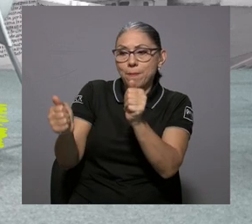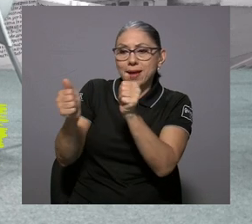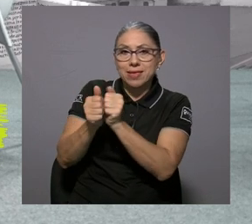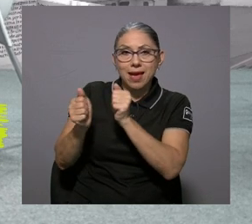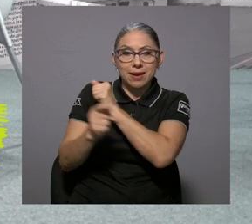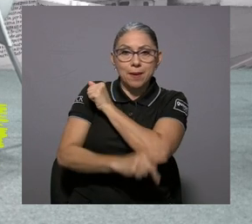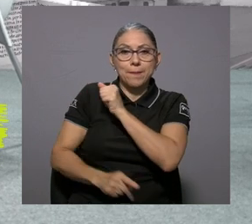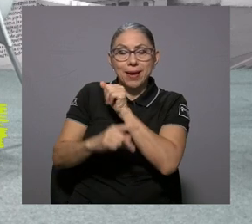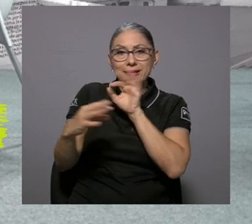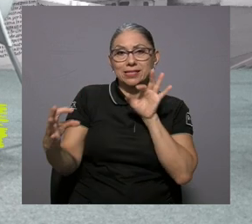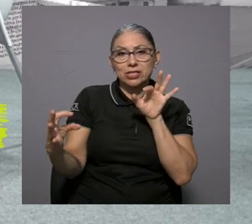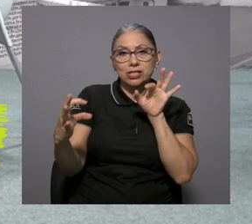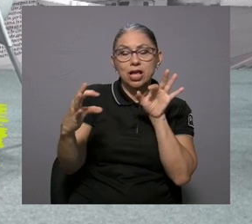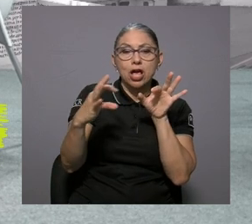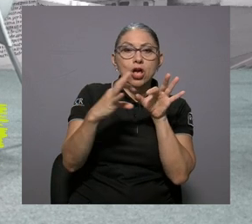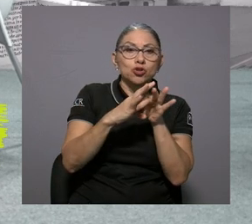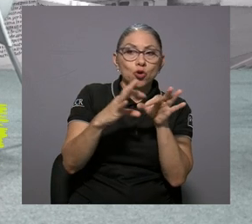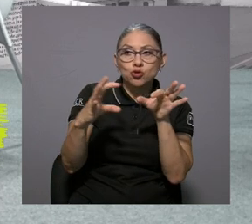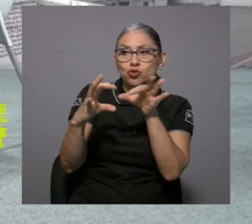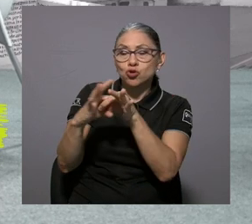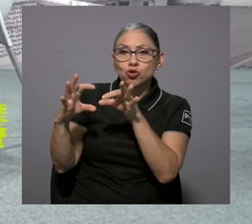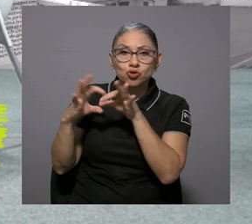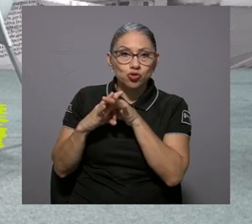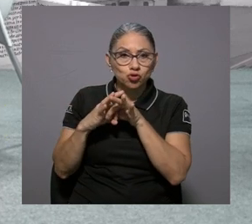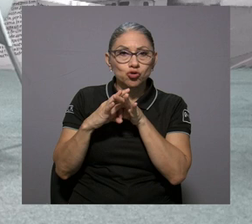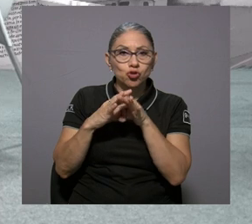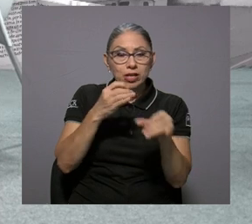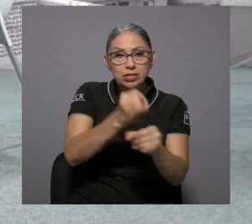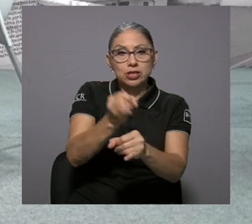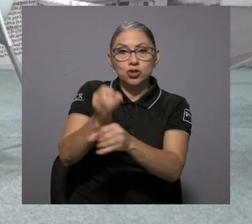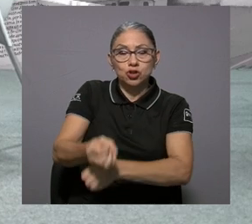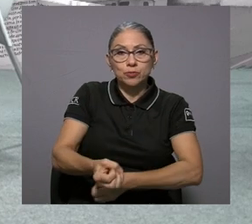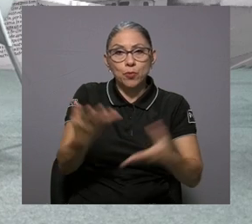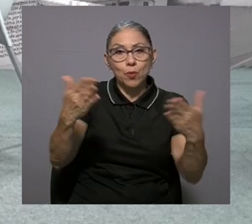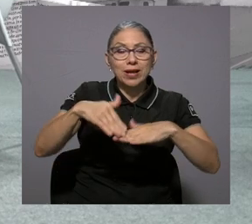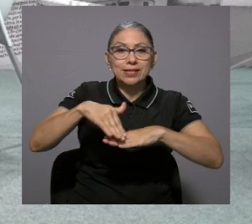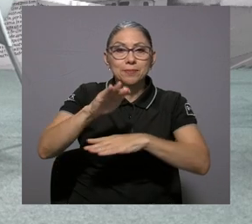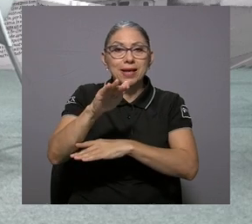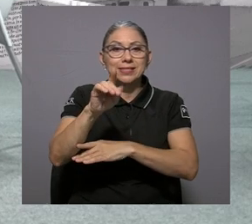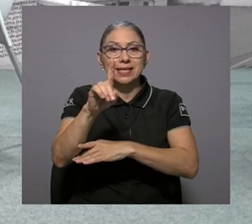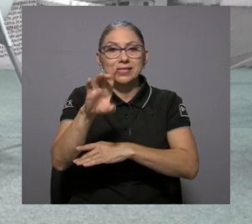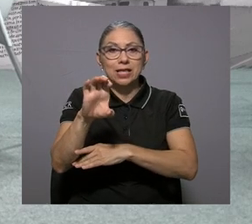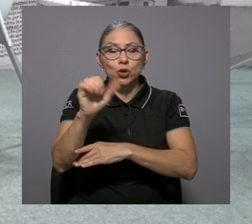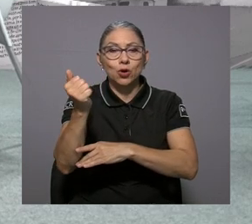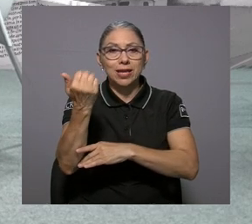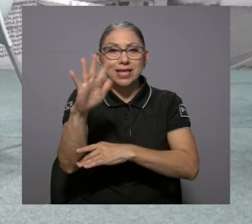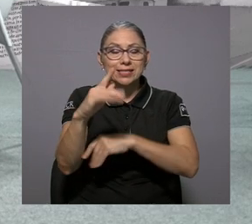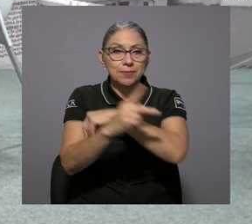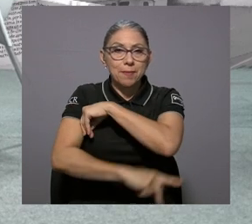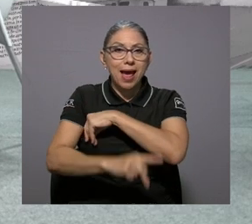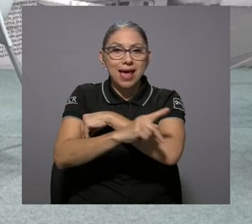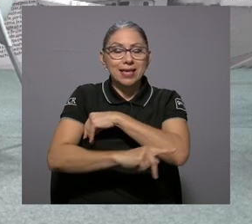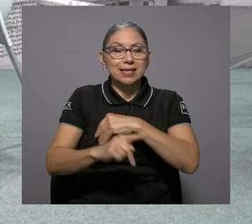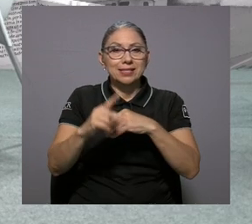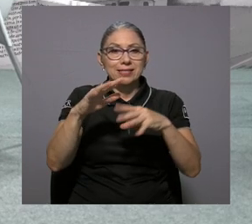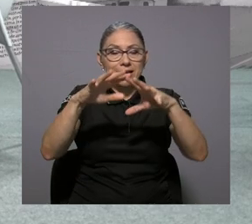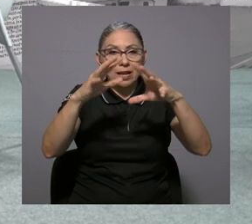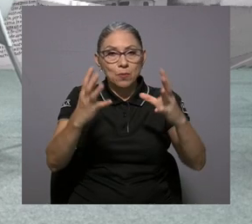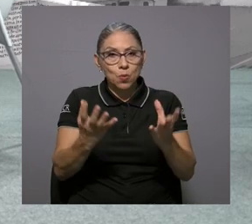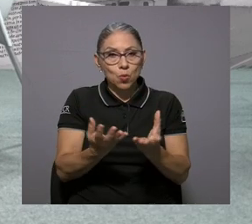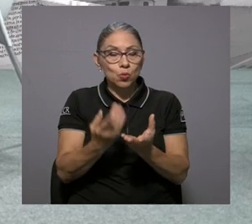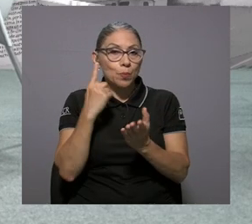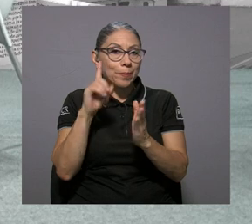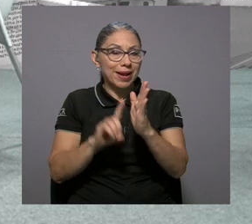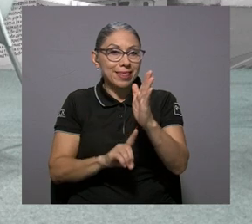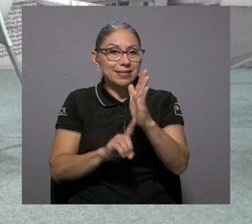socios públicos en más de 115 países en el mundo en el desarrollo y la implementación